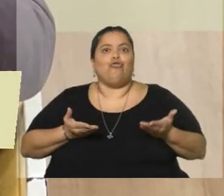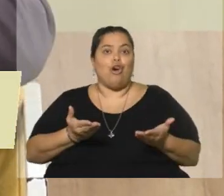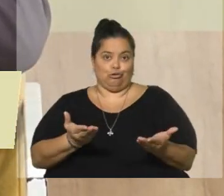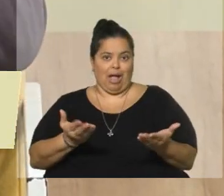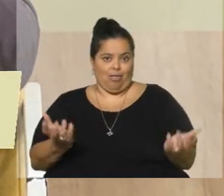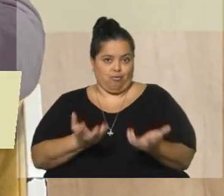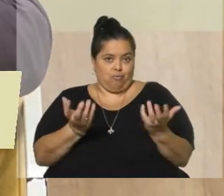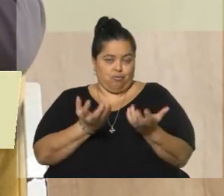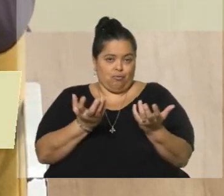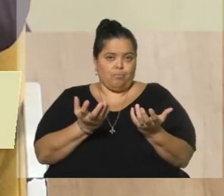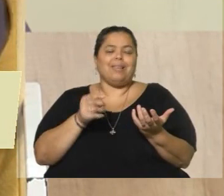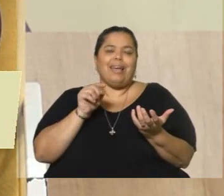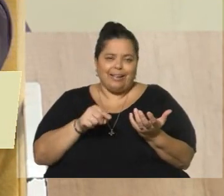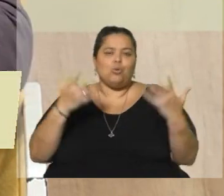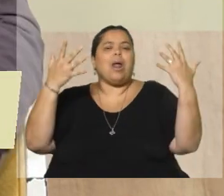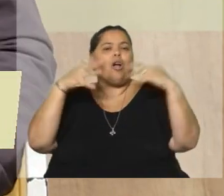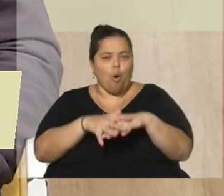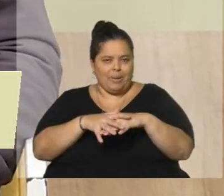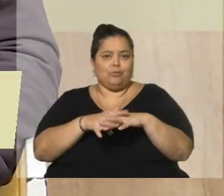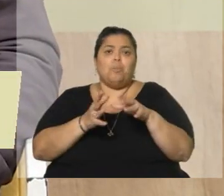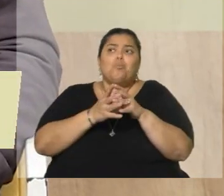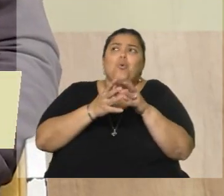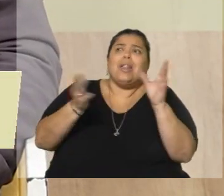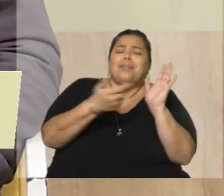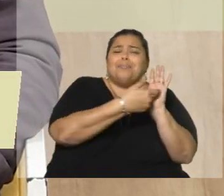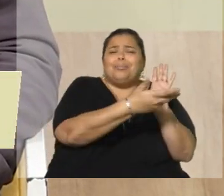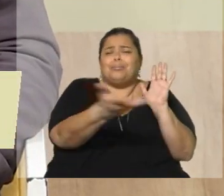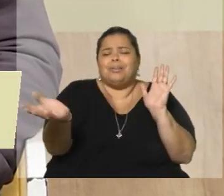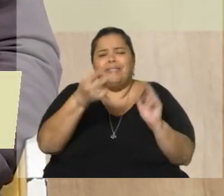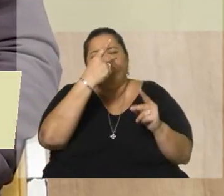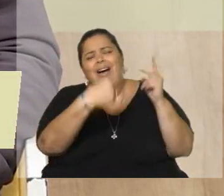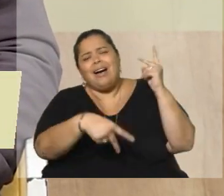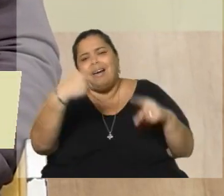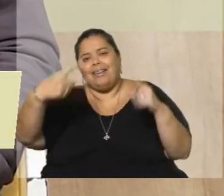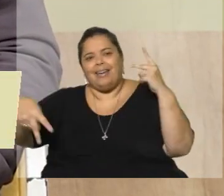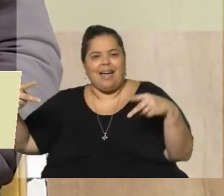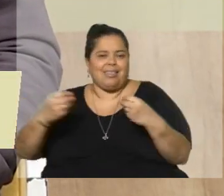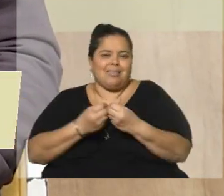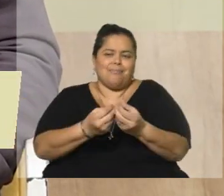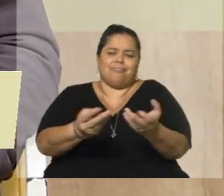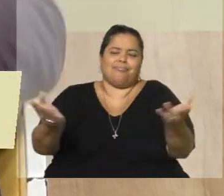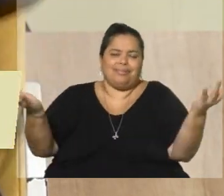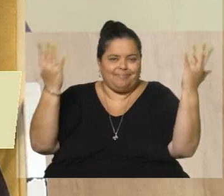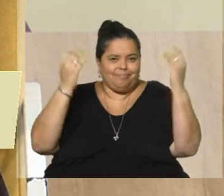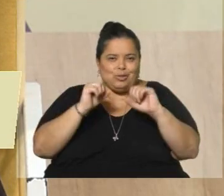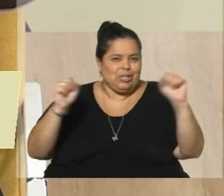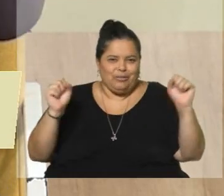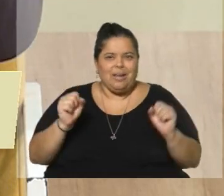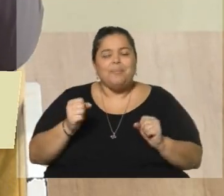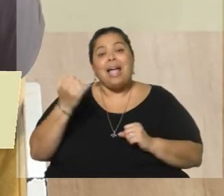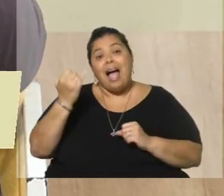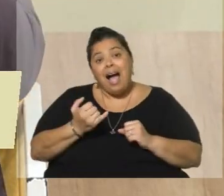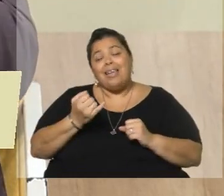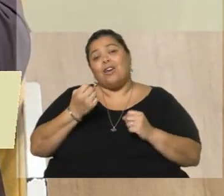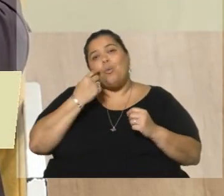muy grande para hacer como un cálculo hay una rueda de sabores muy conocida de las K que te muestra todas